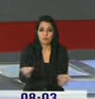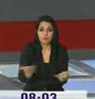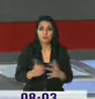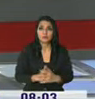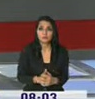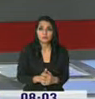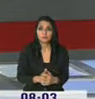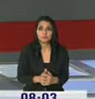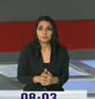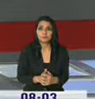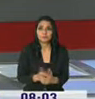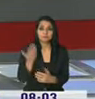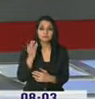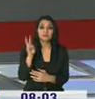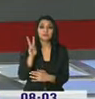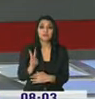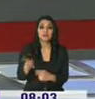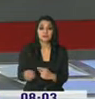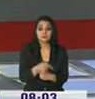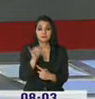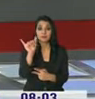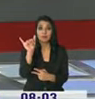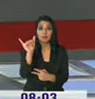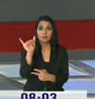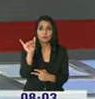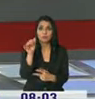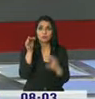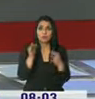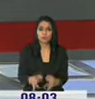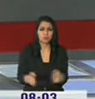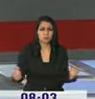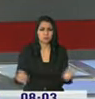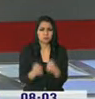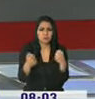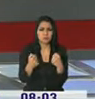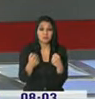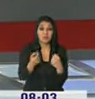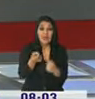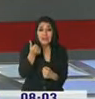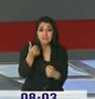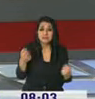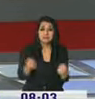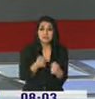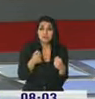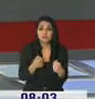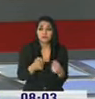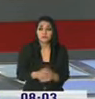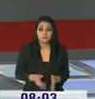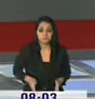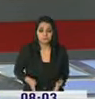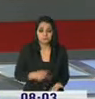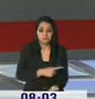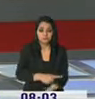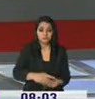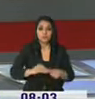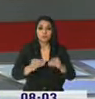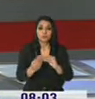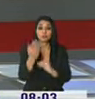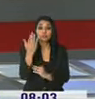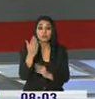atención durante el viernes y el sábado, realmente terrible lo que pudo haber sucedido. En el kilómetro 5 de la Ruta